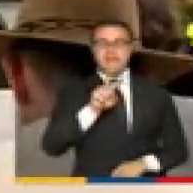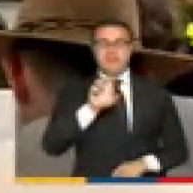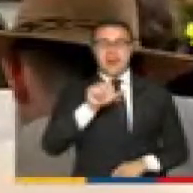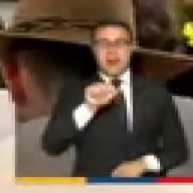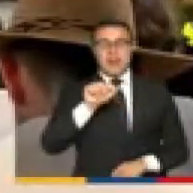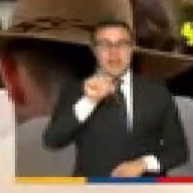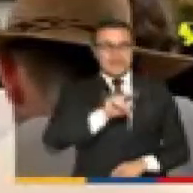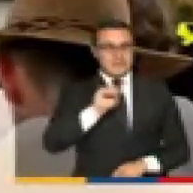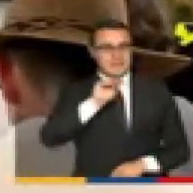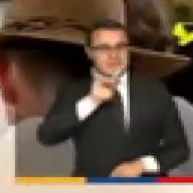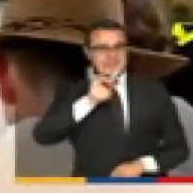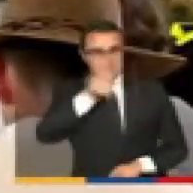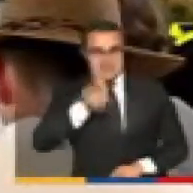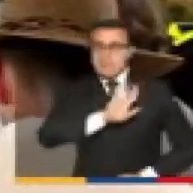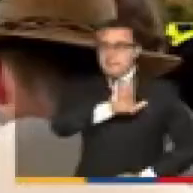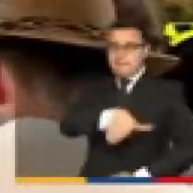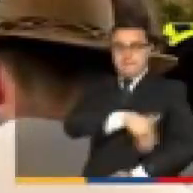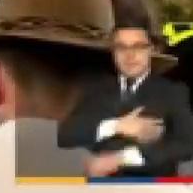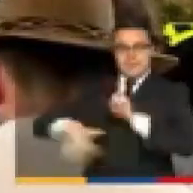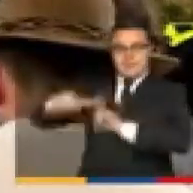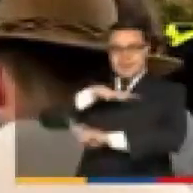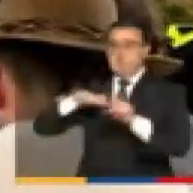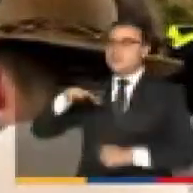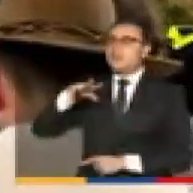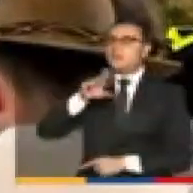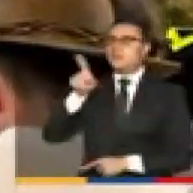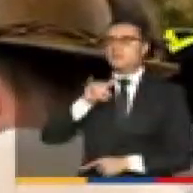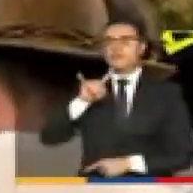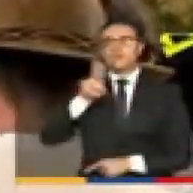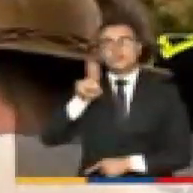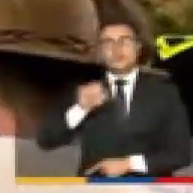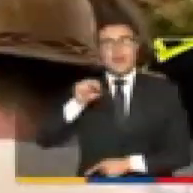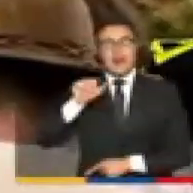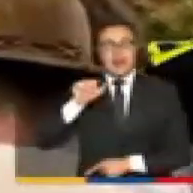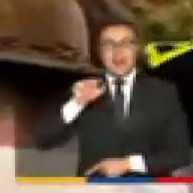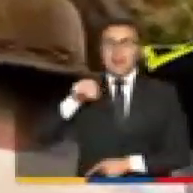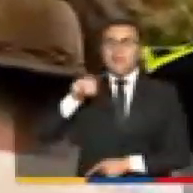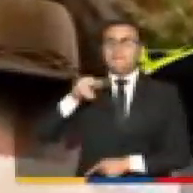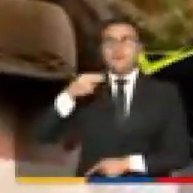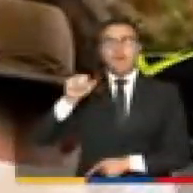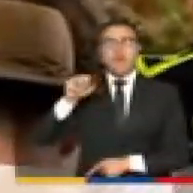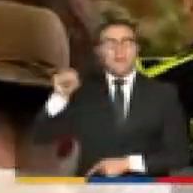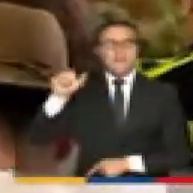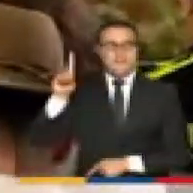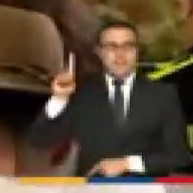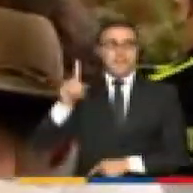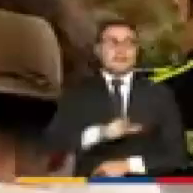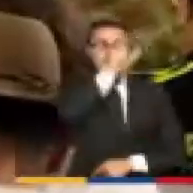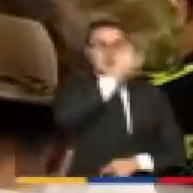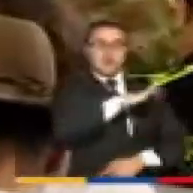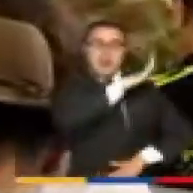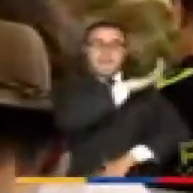José del Guaviare. Esta flota de helicópteros, denominada Guardianes del Medio Ambiente, tendrán